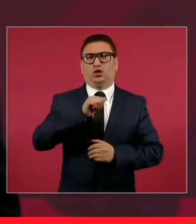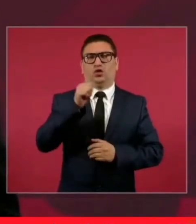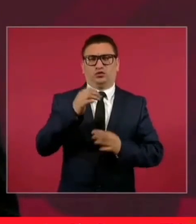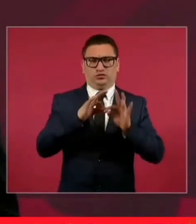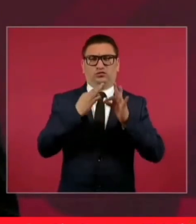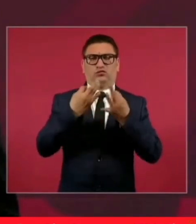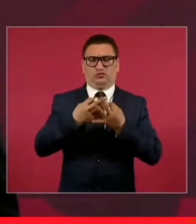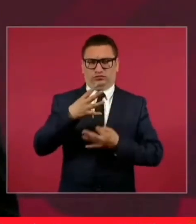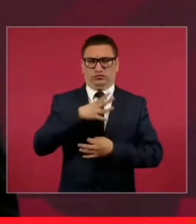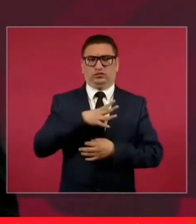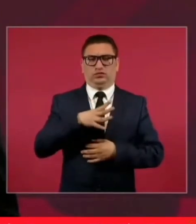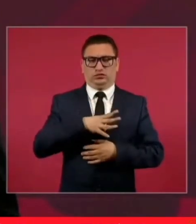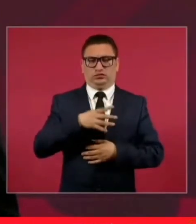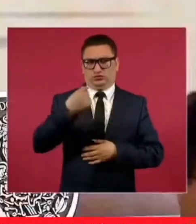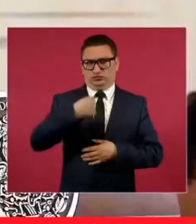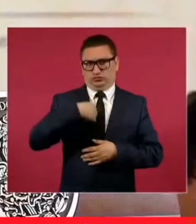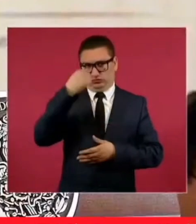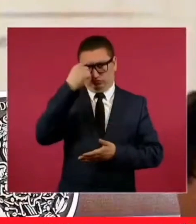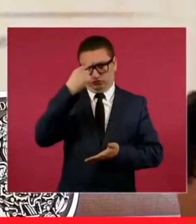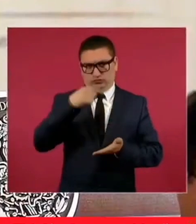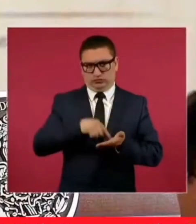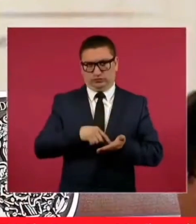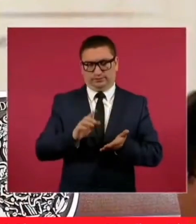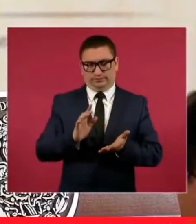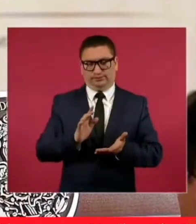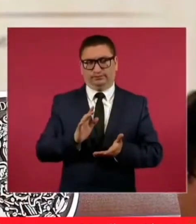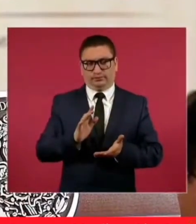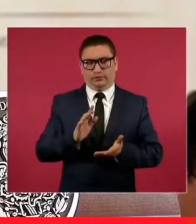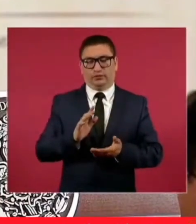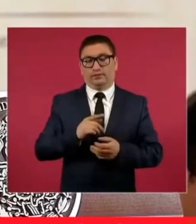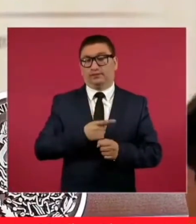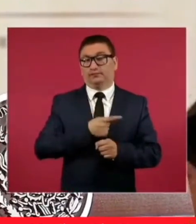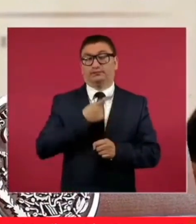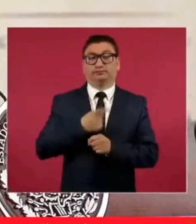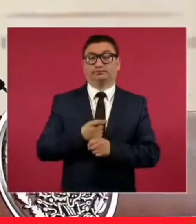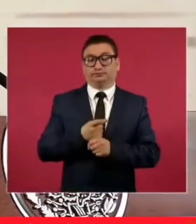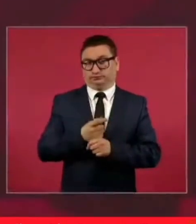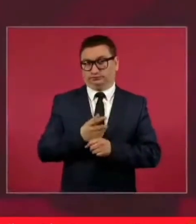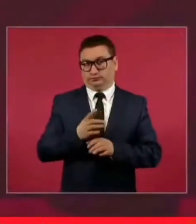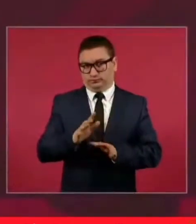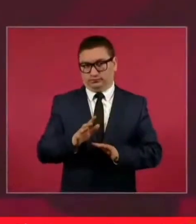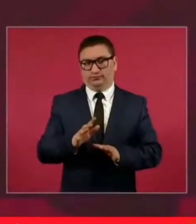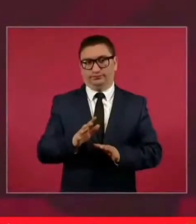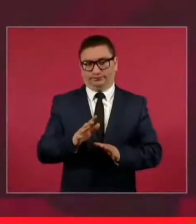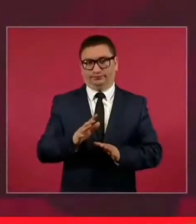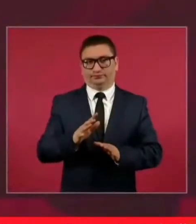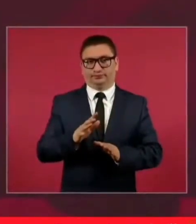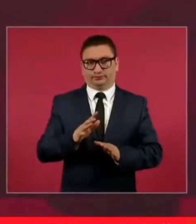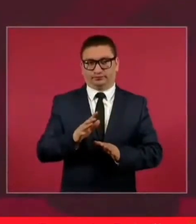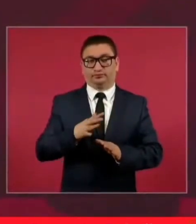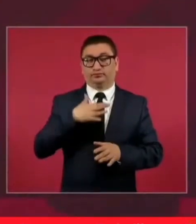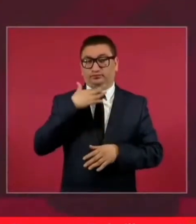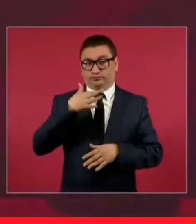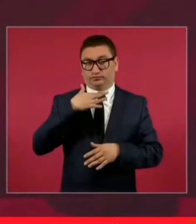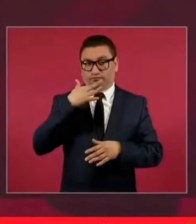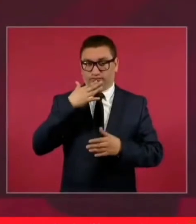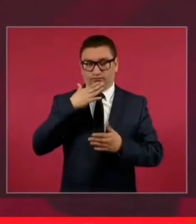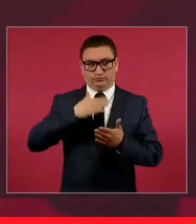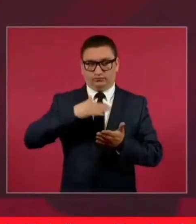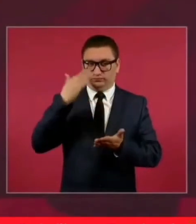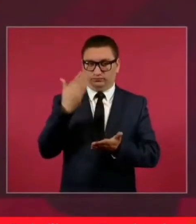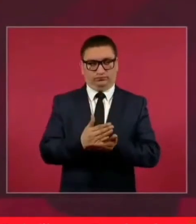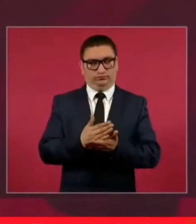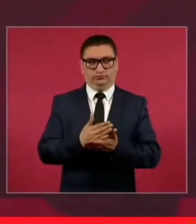creo que si primero se termina con la corrupción,